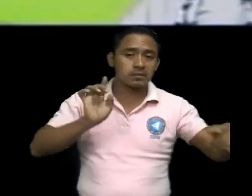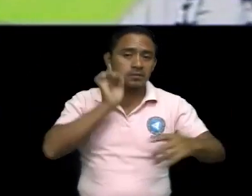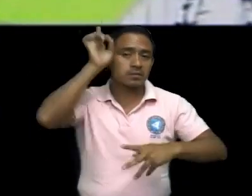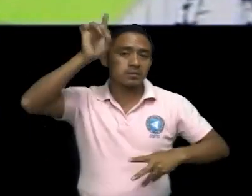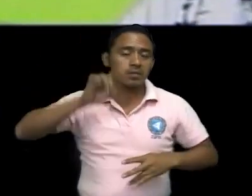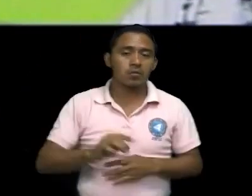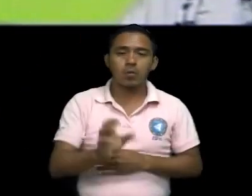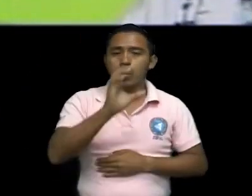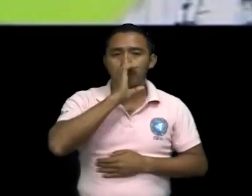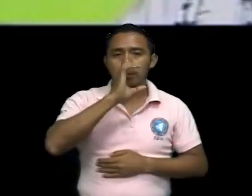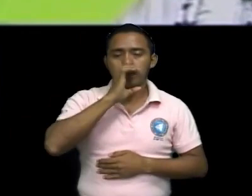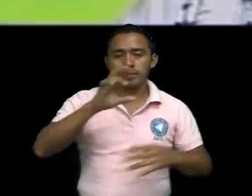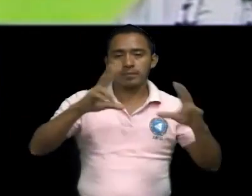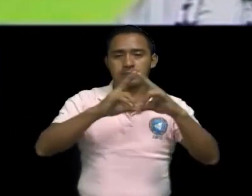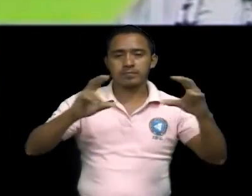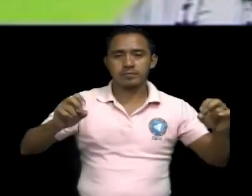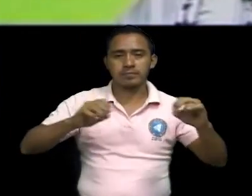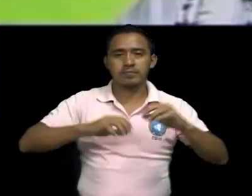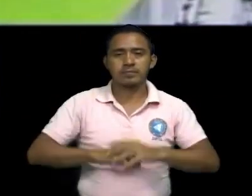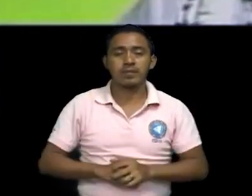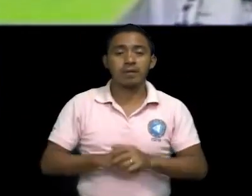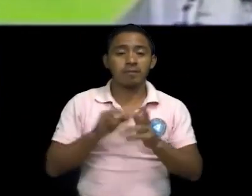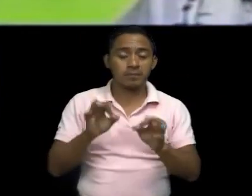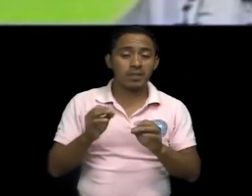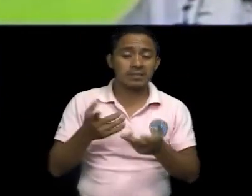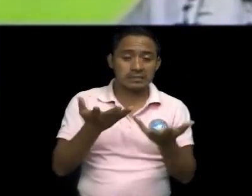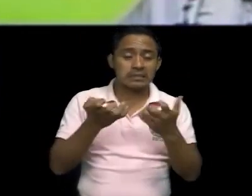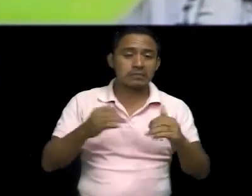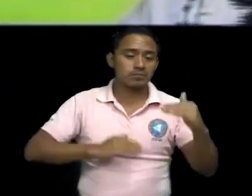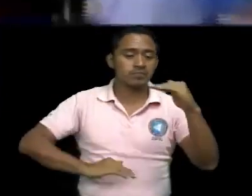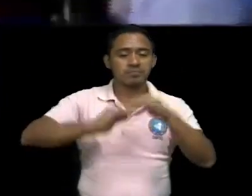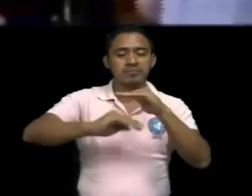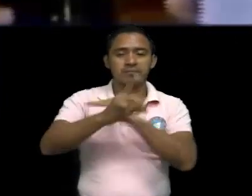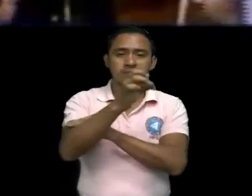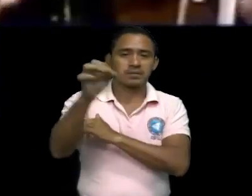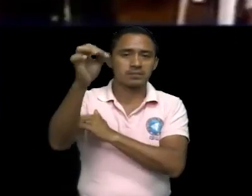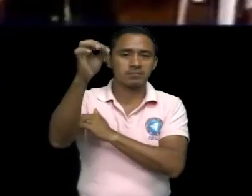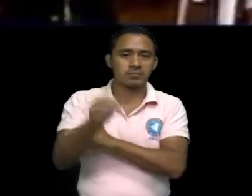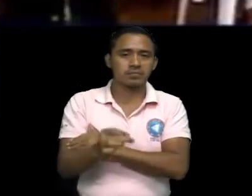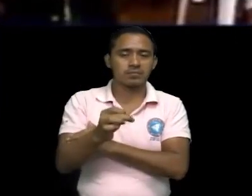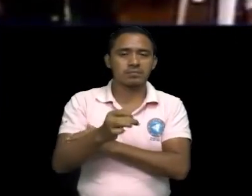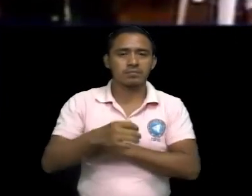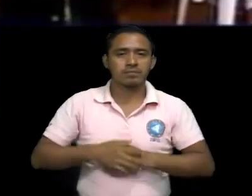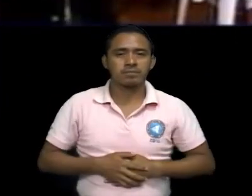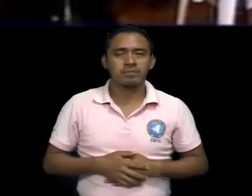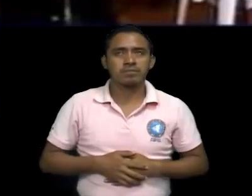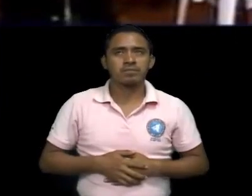la Porcinocultura Nicaragüense es llegar a un 100% de cobertura.